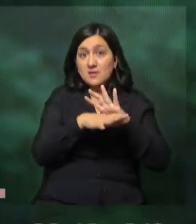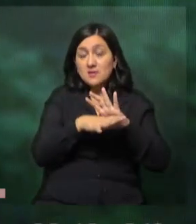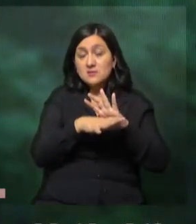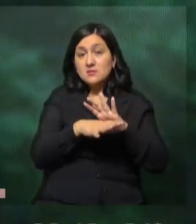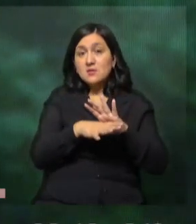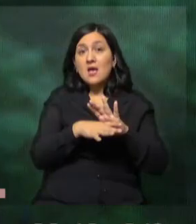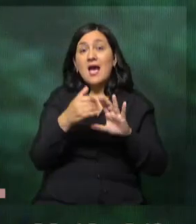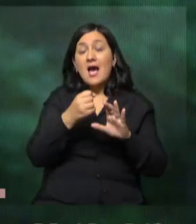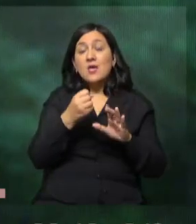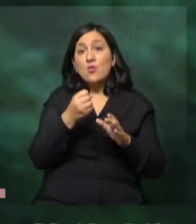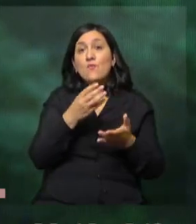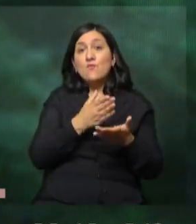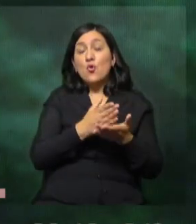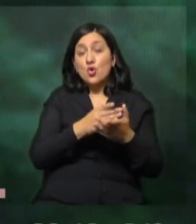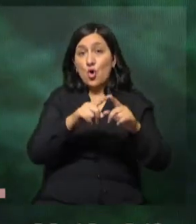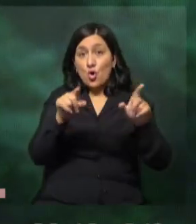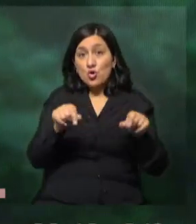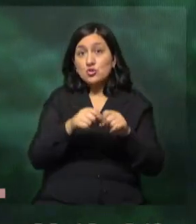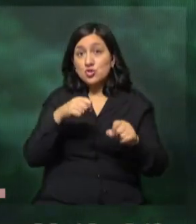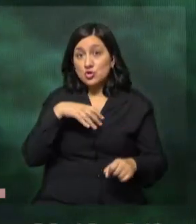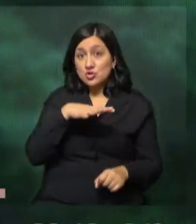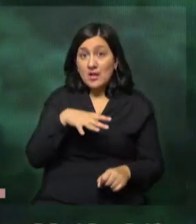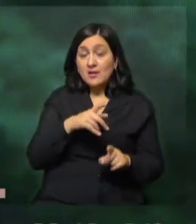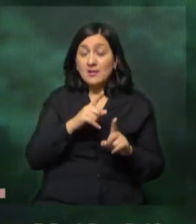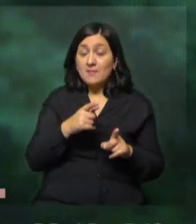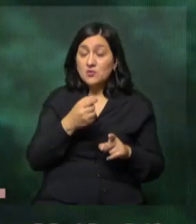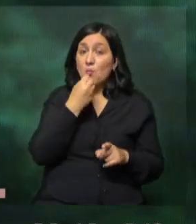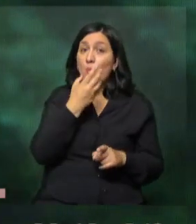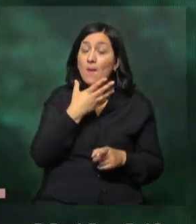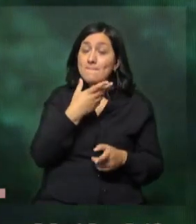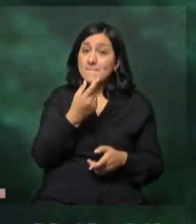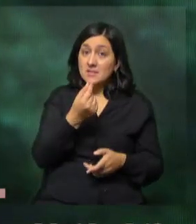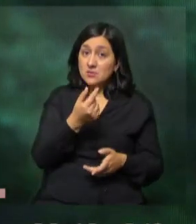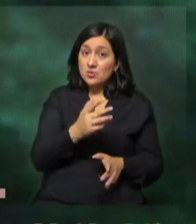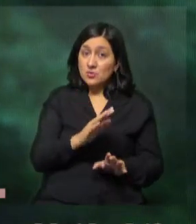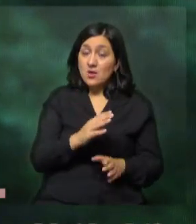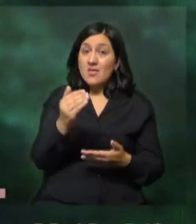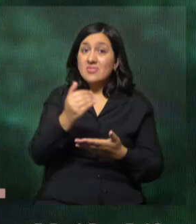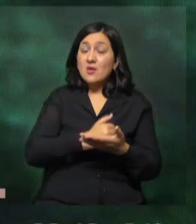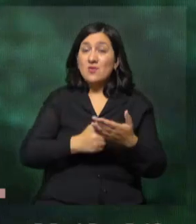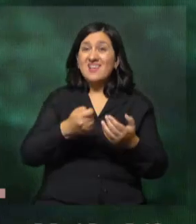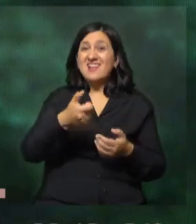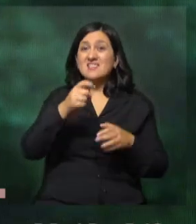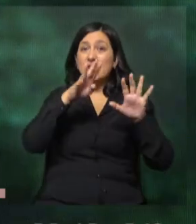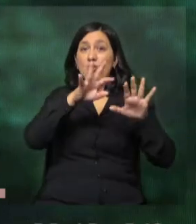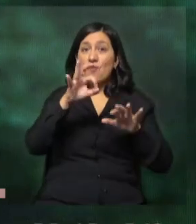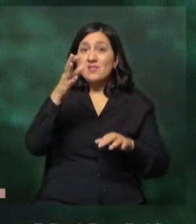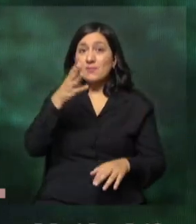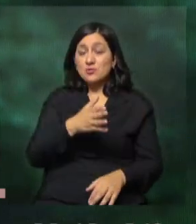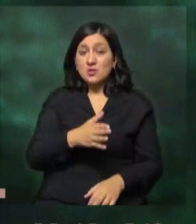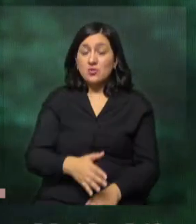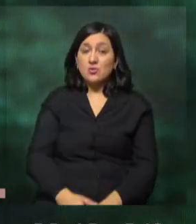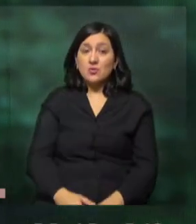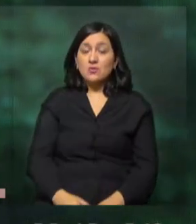social, tenés el bono social, ¿tá? Que también es una muy buena tarifa que sacó la UTE. Uh-huh. Descuenta casi el 90% a los sectores más